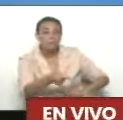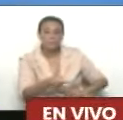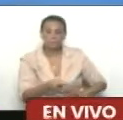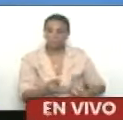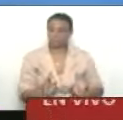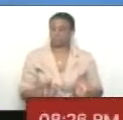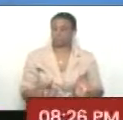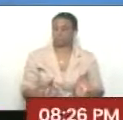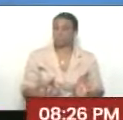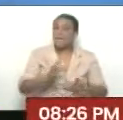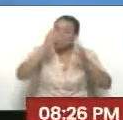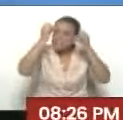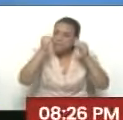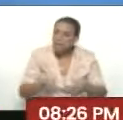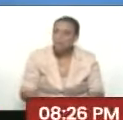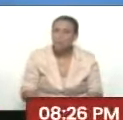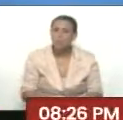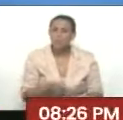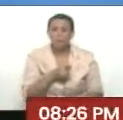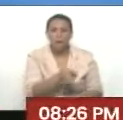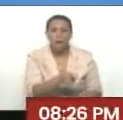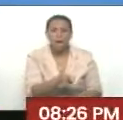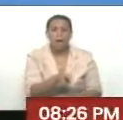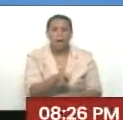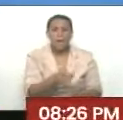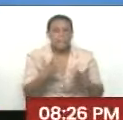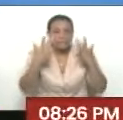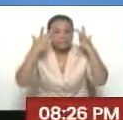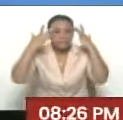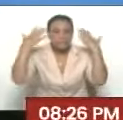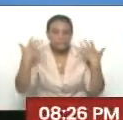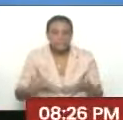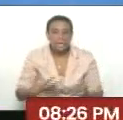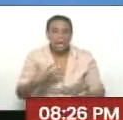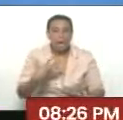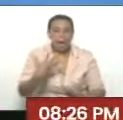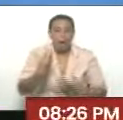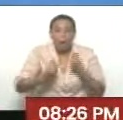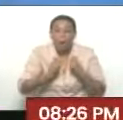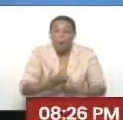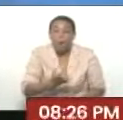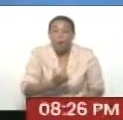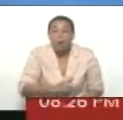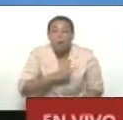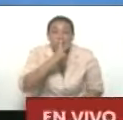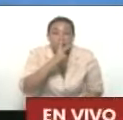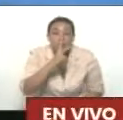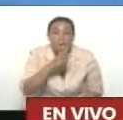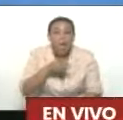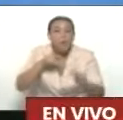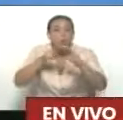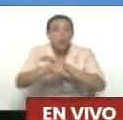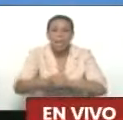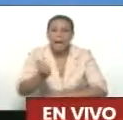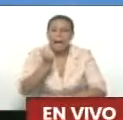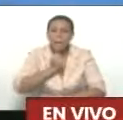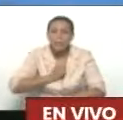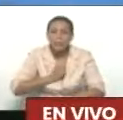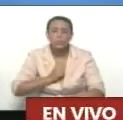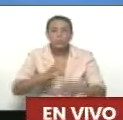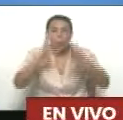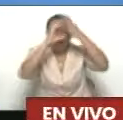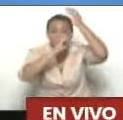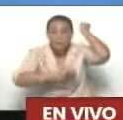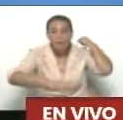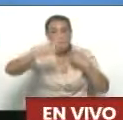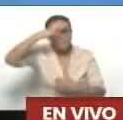Ten la seguridad que la barbarie que cometió Noboa de asaltar violentamente de